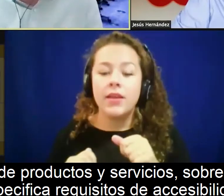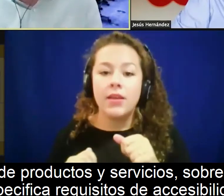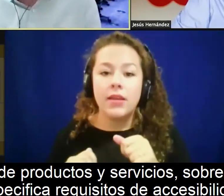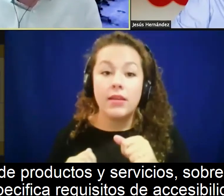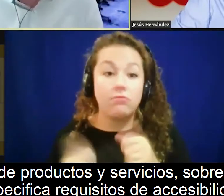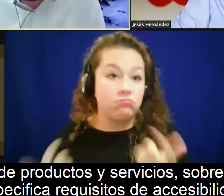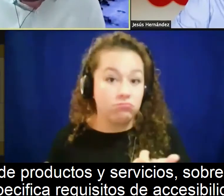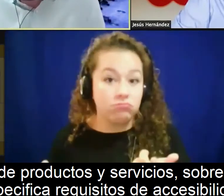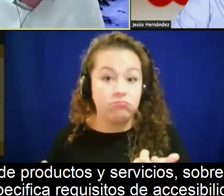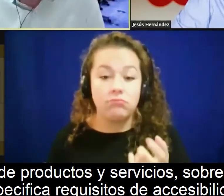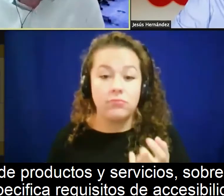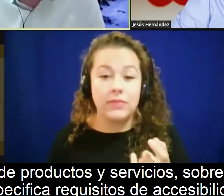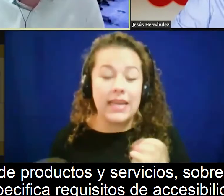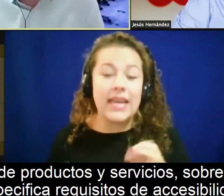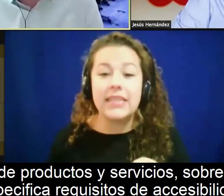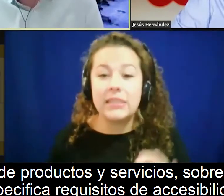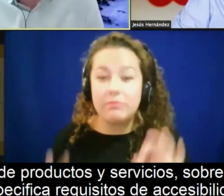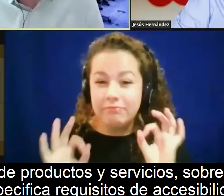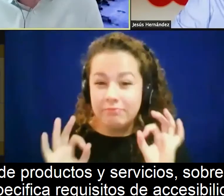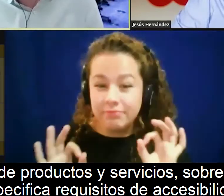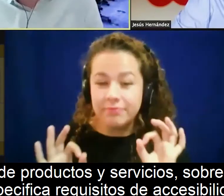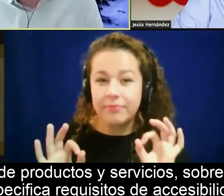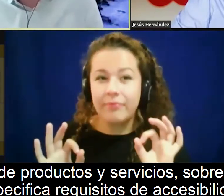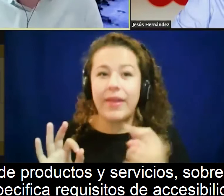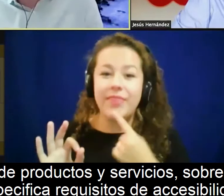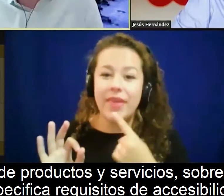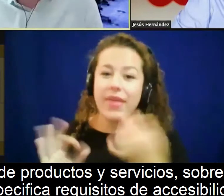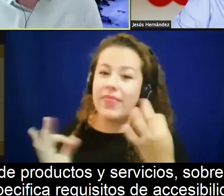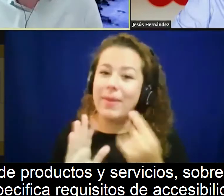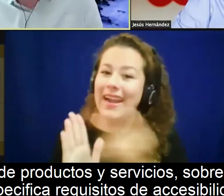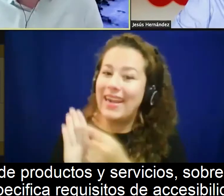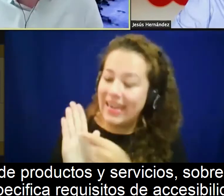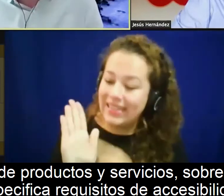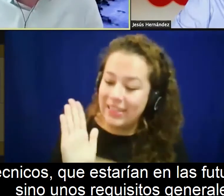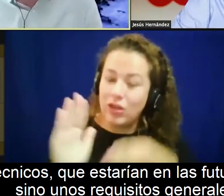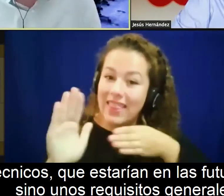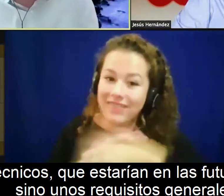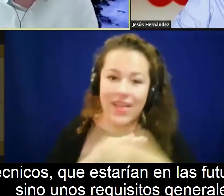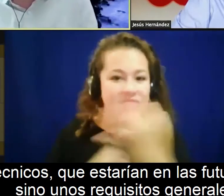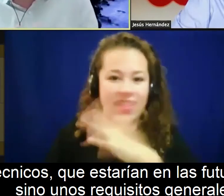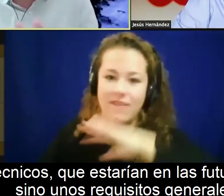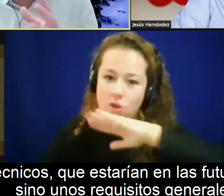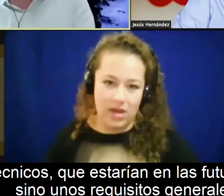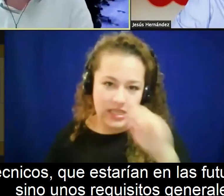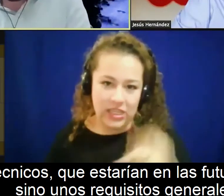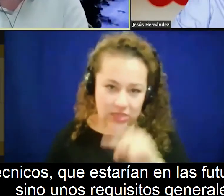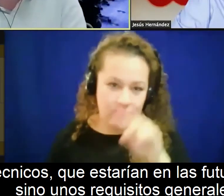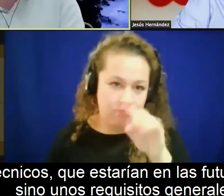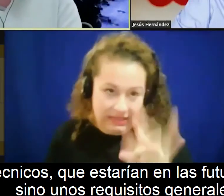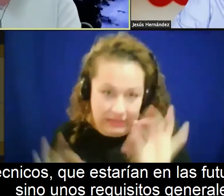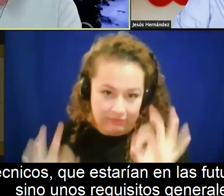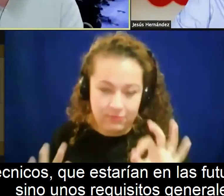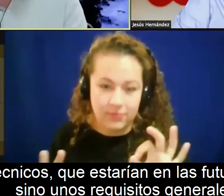y digamos que especifica requisitos de accesibilidad que deben cumplir. No los técnicos, que digamos que